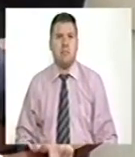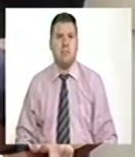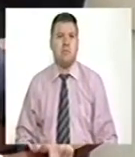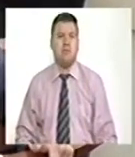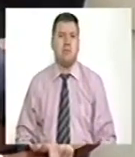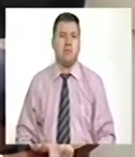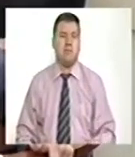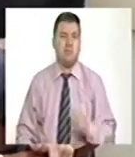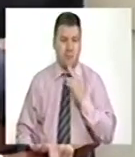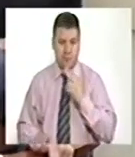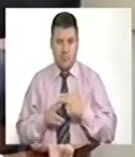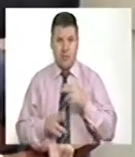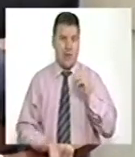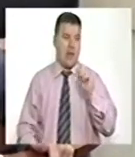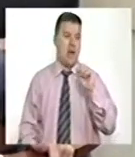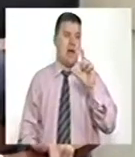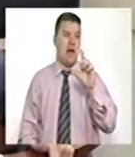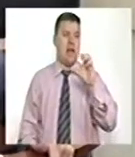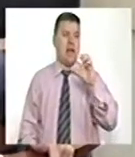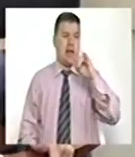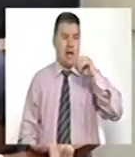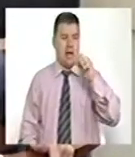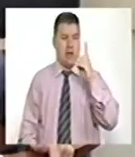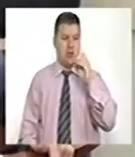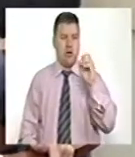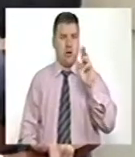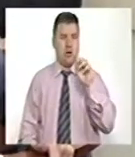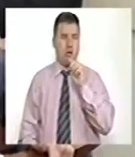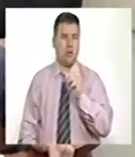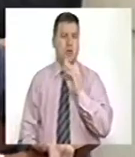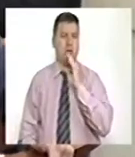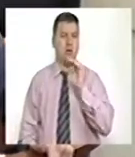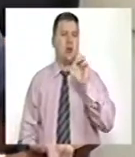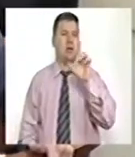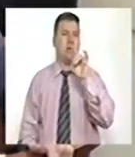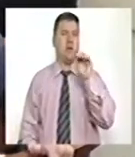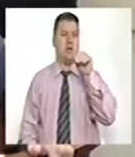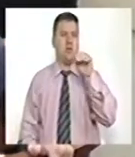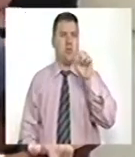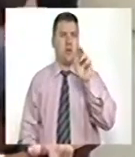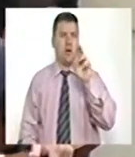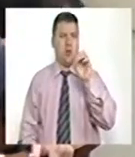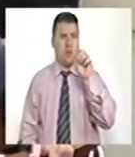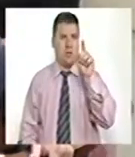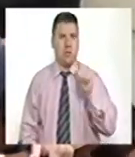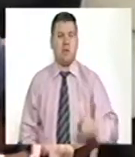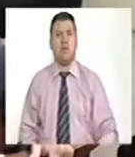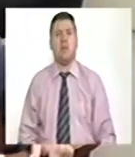entre Alejandro Lyons y Luis Gustavo Moreno,